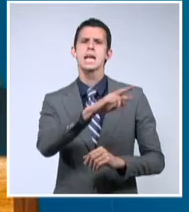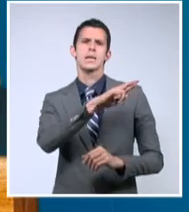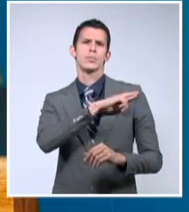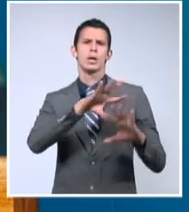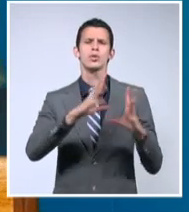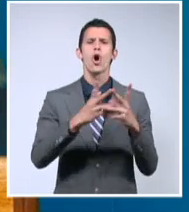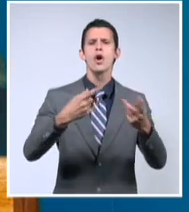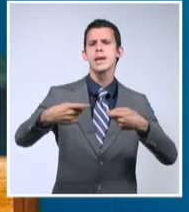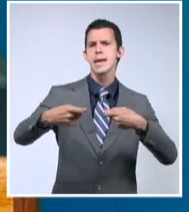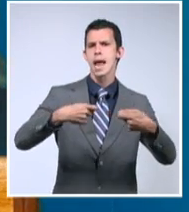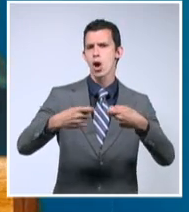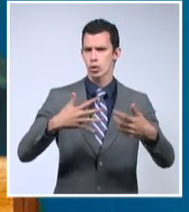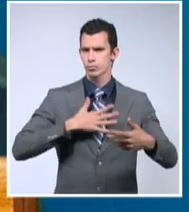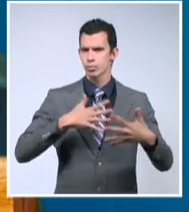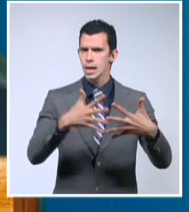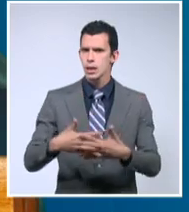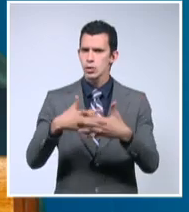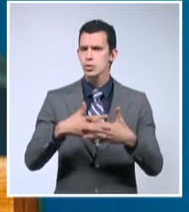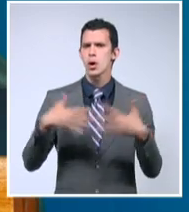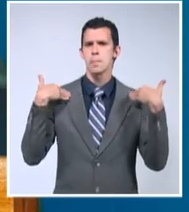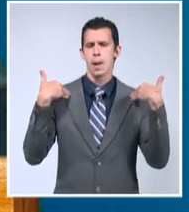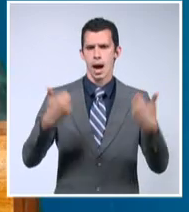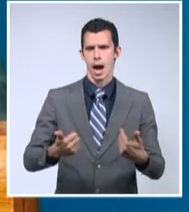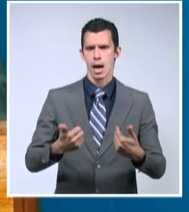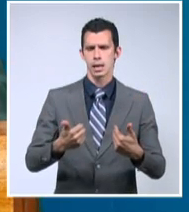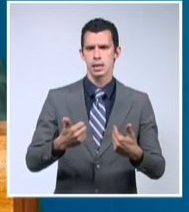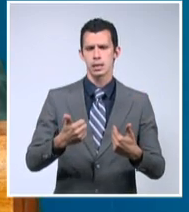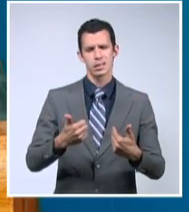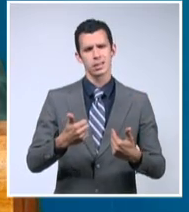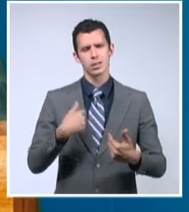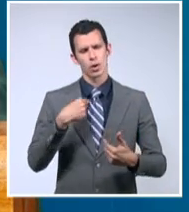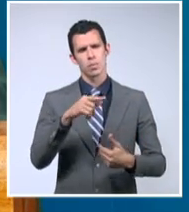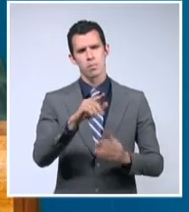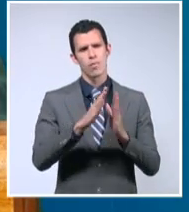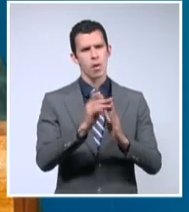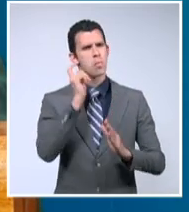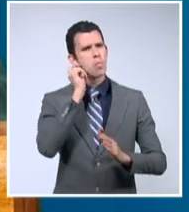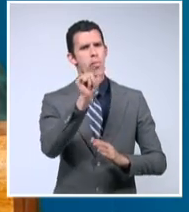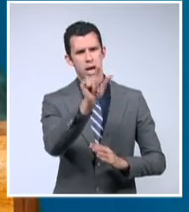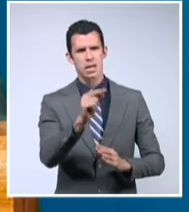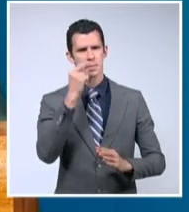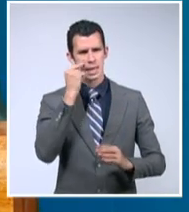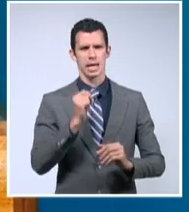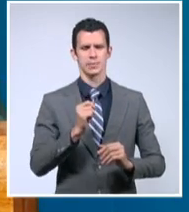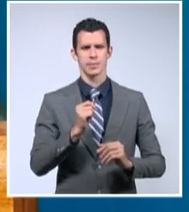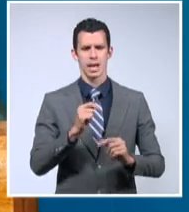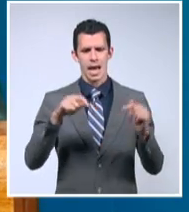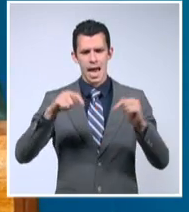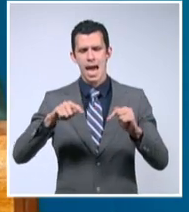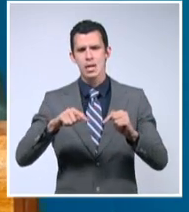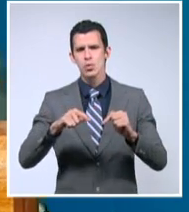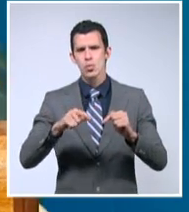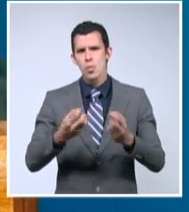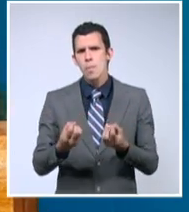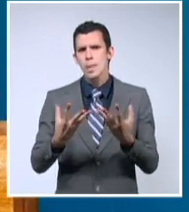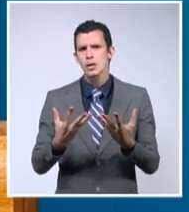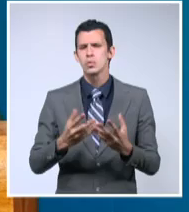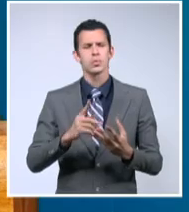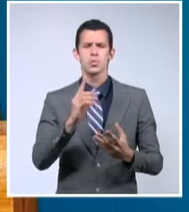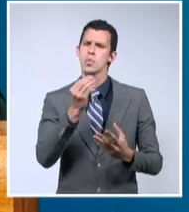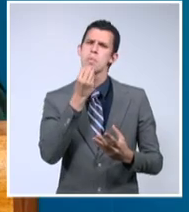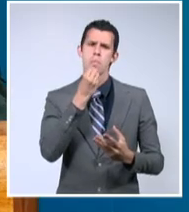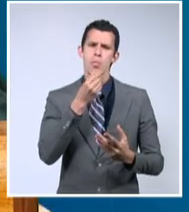esta contra la Embajada de Cuba en los Estados Unidos, en cualquier caso, ha sido alentada por la